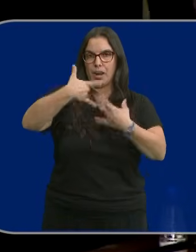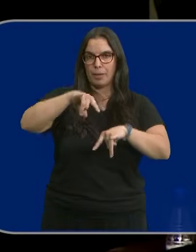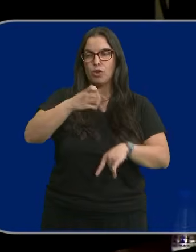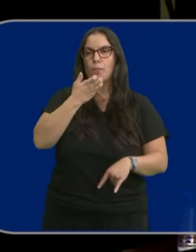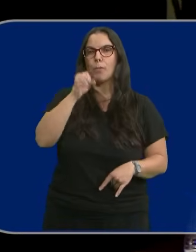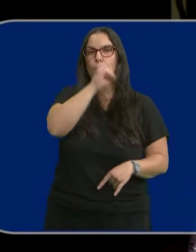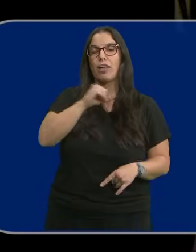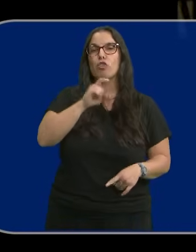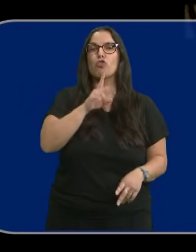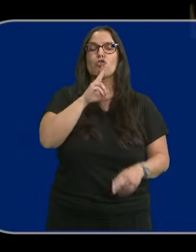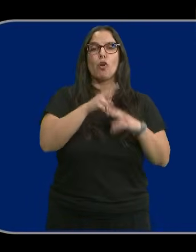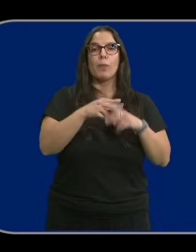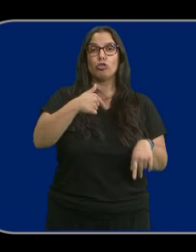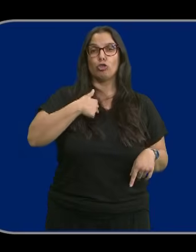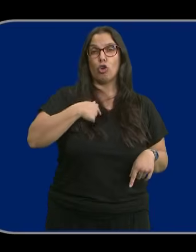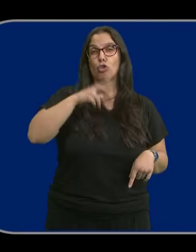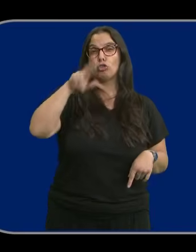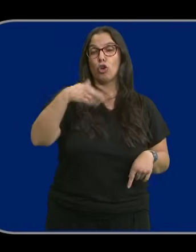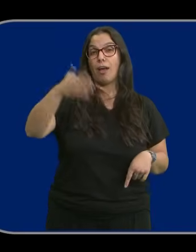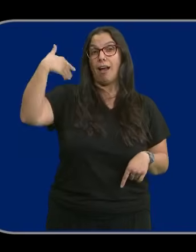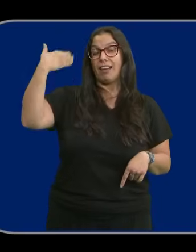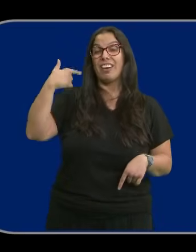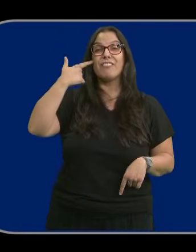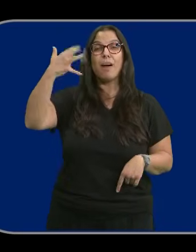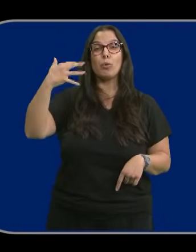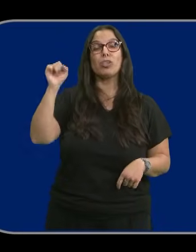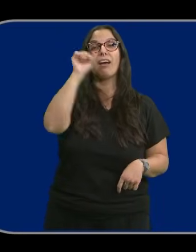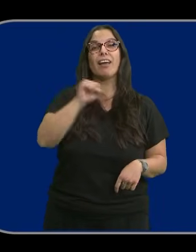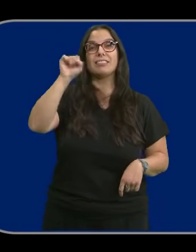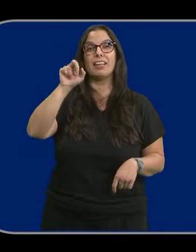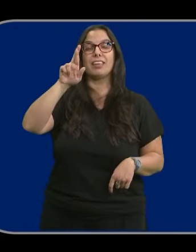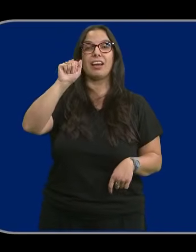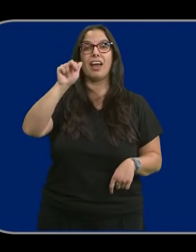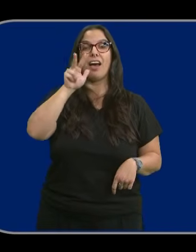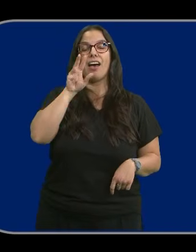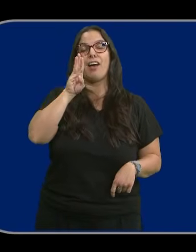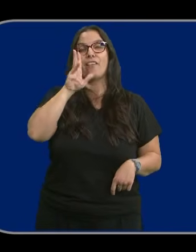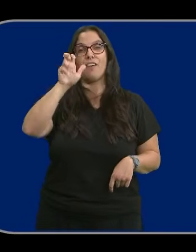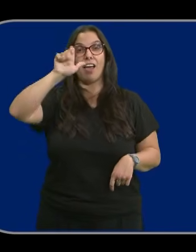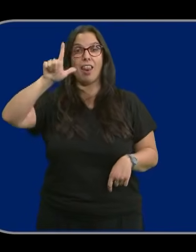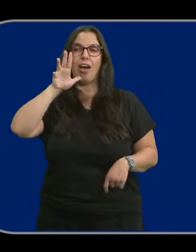canción, Yo soy aquel, que se hizo famosa en la voz de Rafael. Yo soy aquel